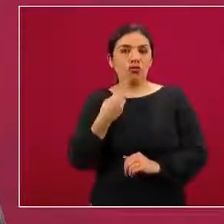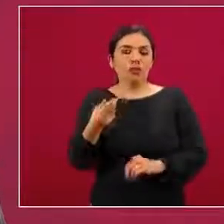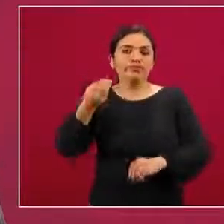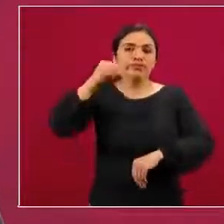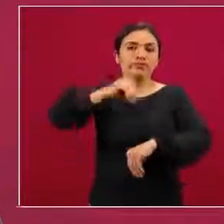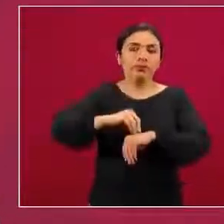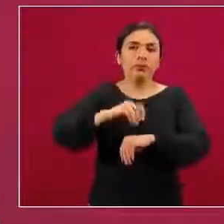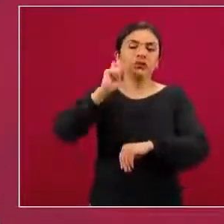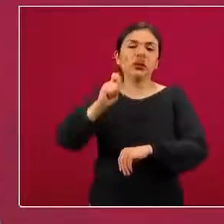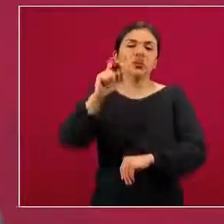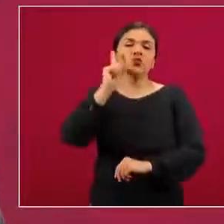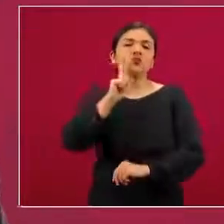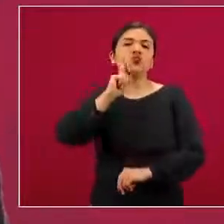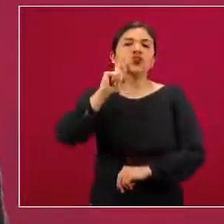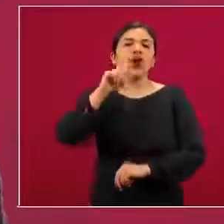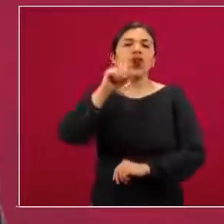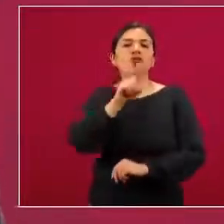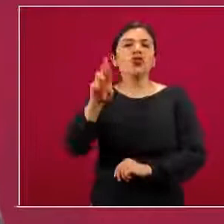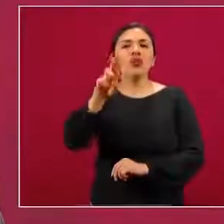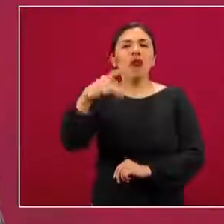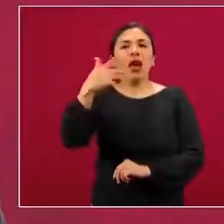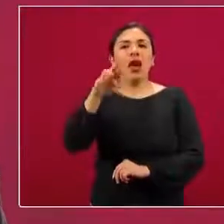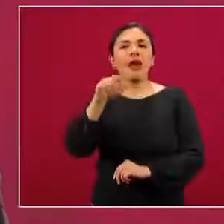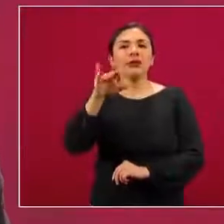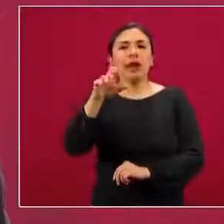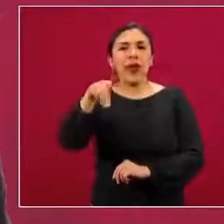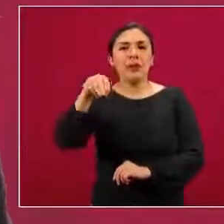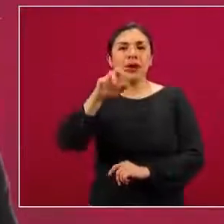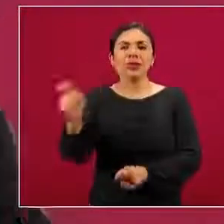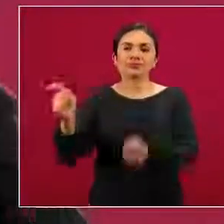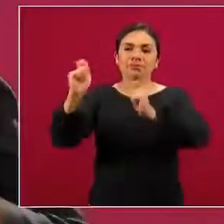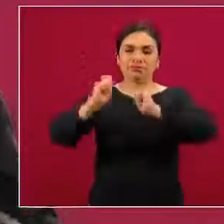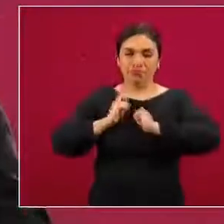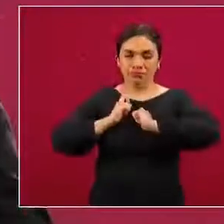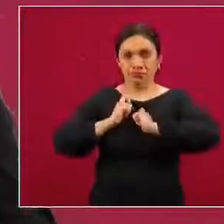la doctora Graciela Márquez, secretaria de Economía.